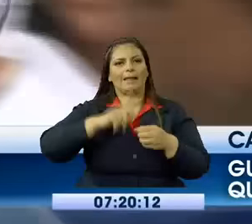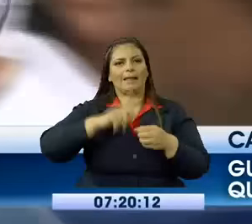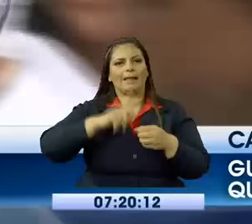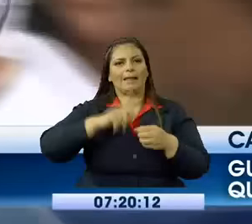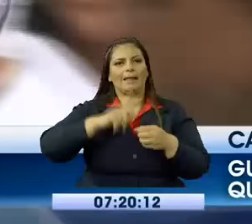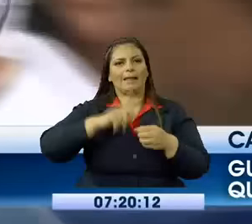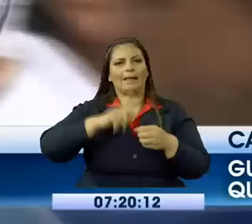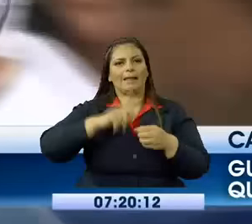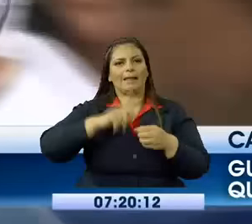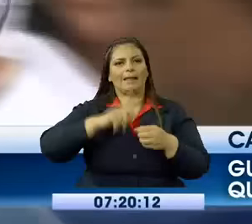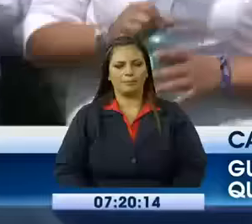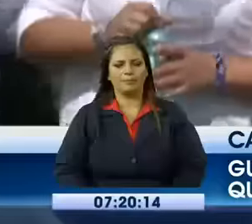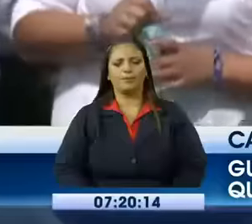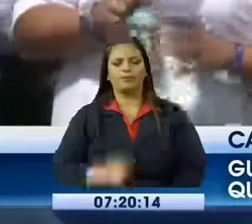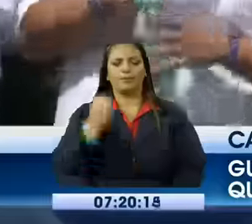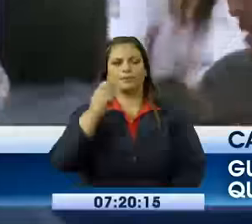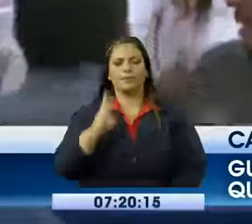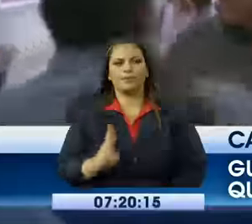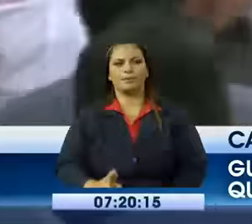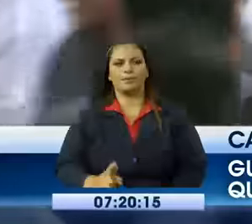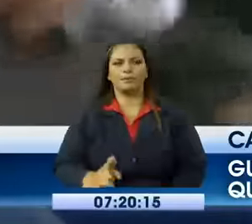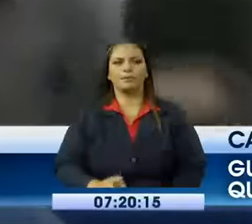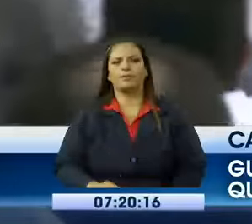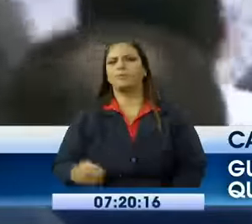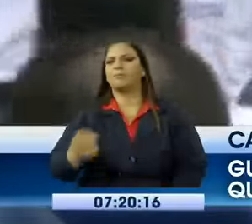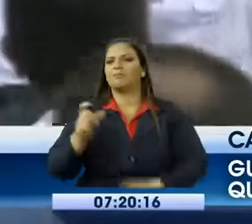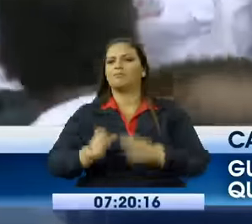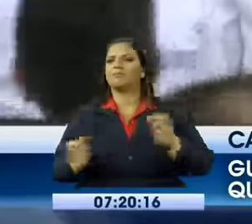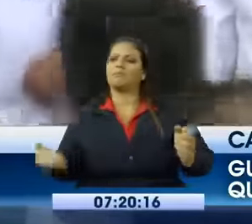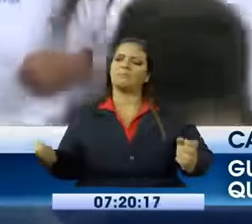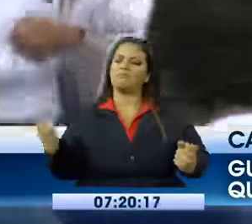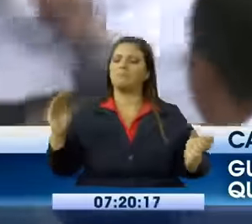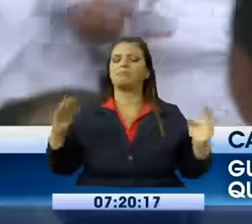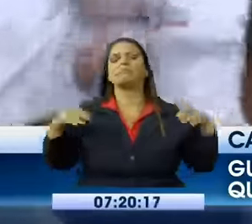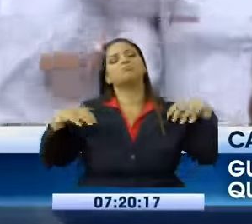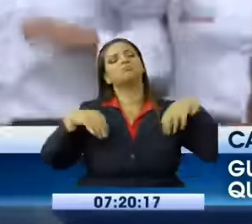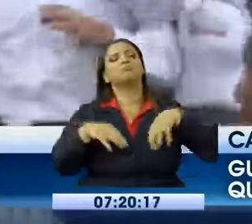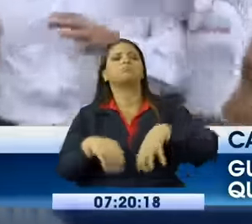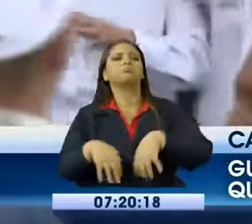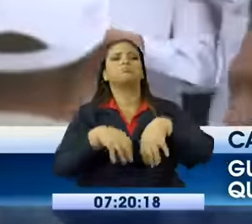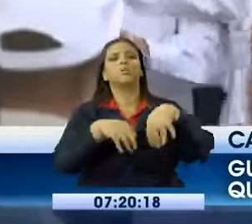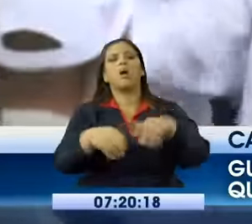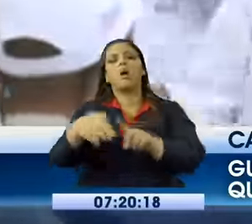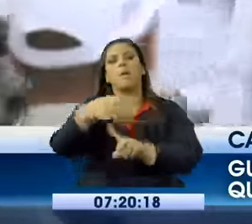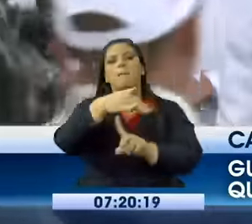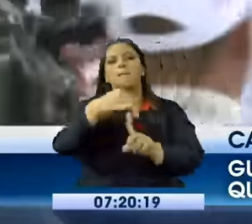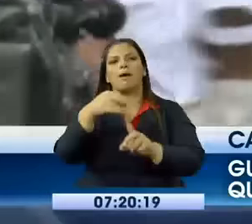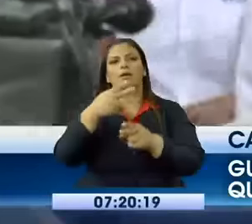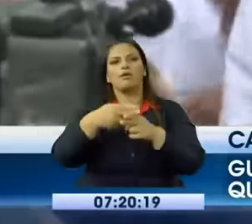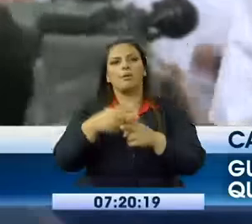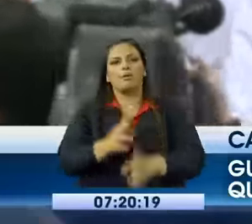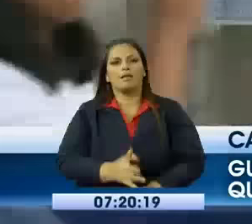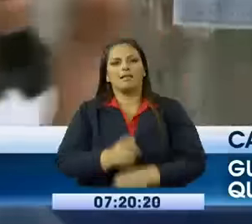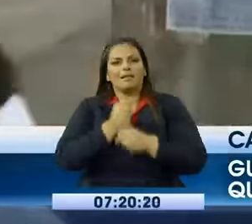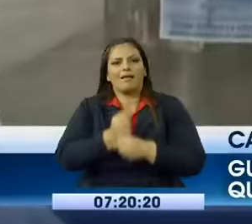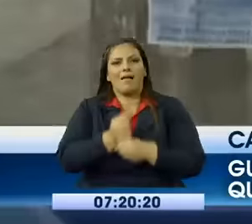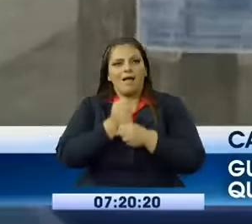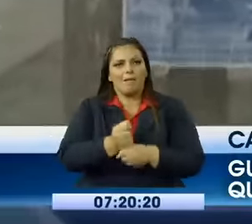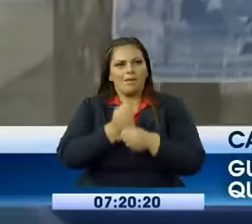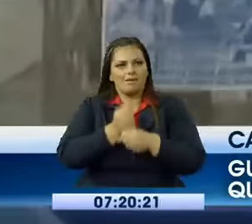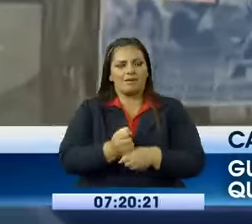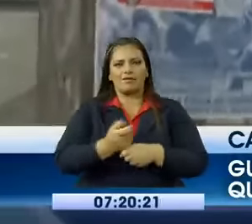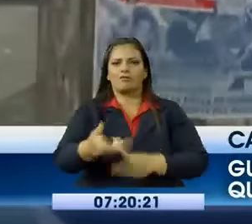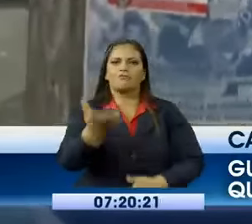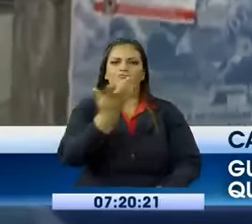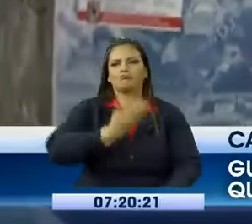realizó un recorrido por el sur de Quito. Acompañado de sus adeptos, se dio cita en el Parque del Caballito en Chillogallo, en donde sociabilizó su principal